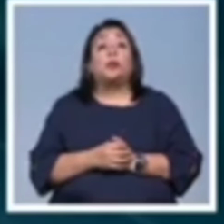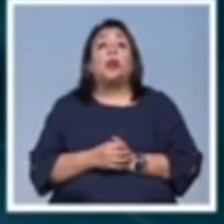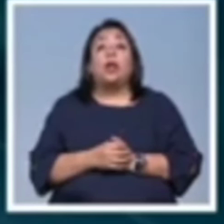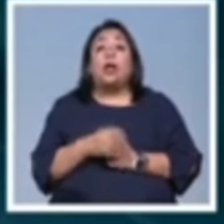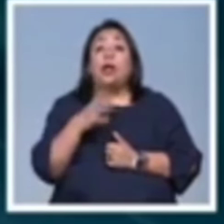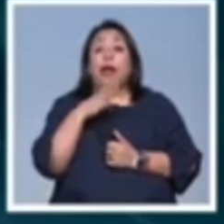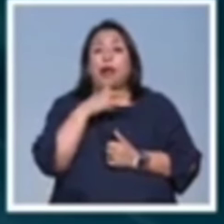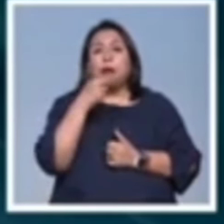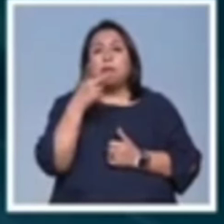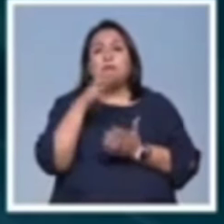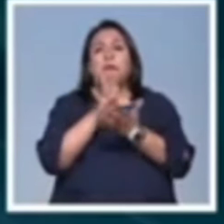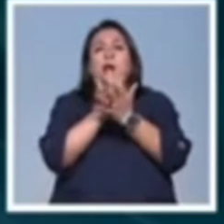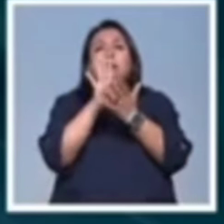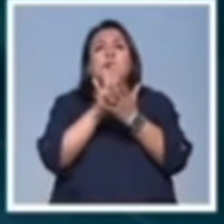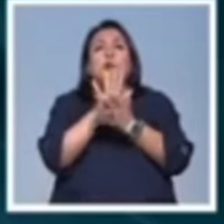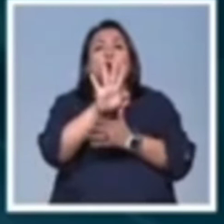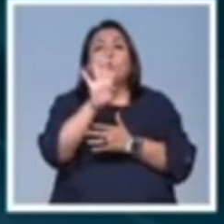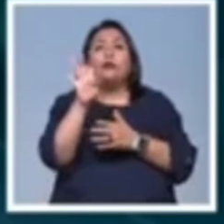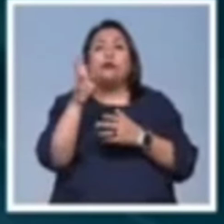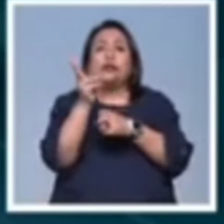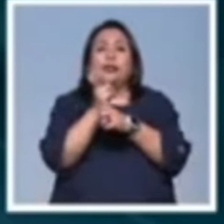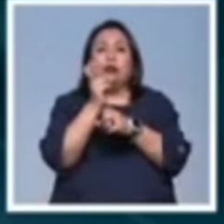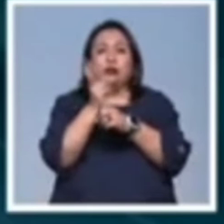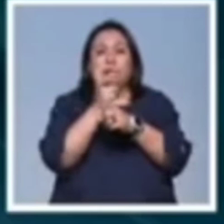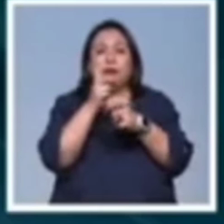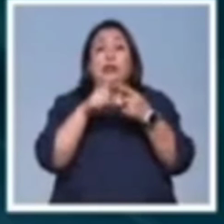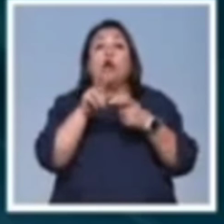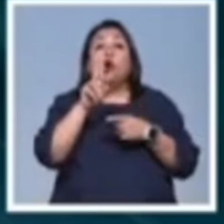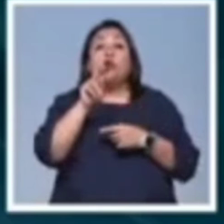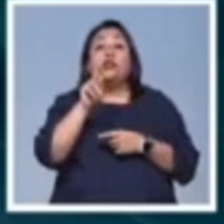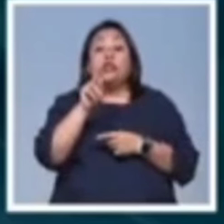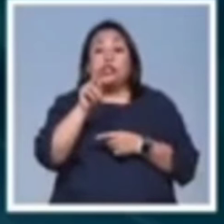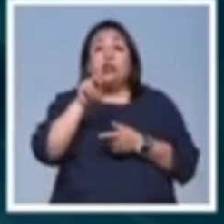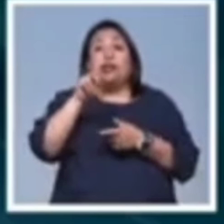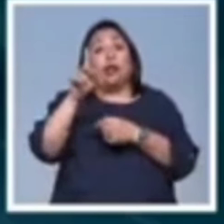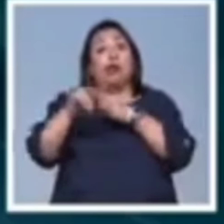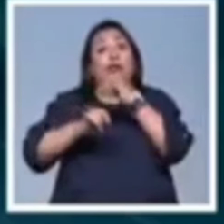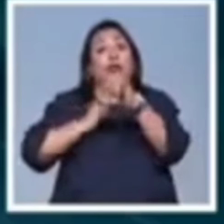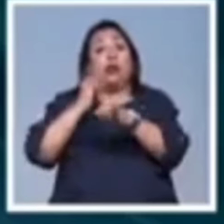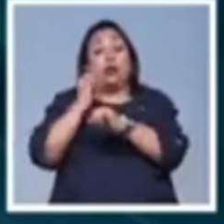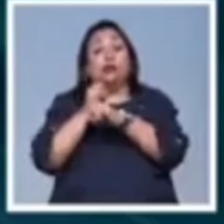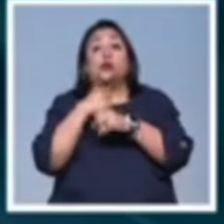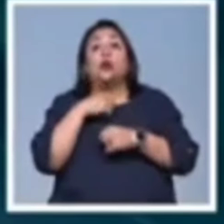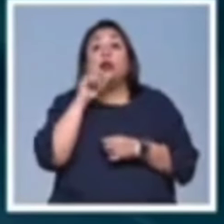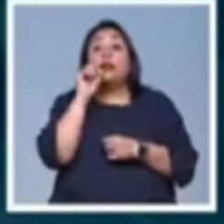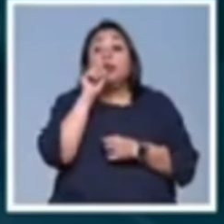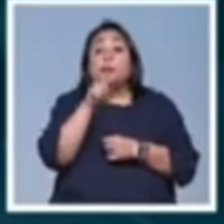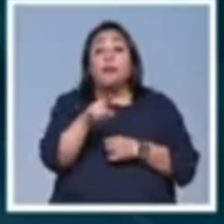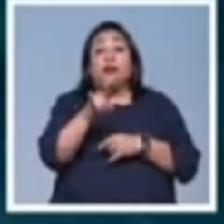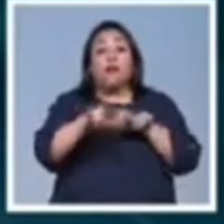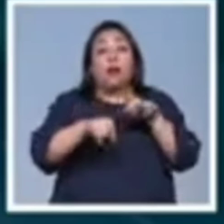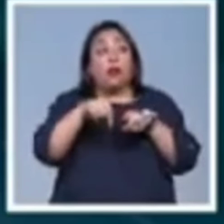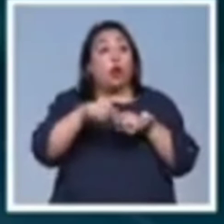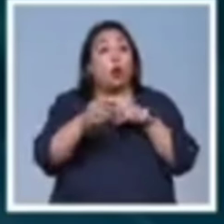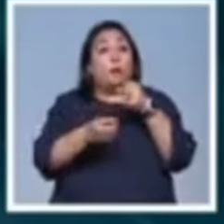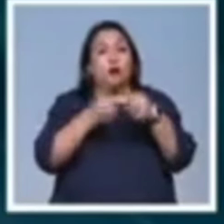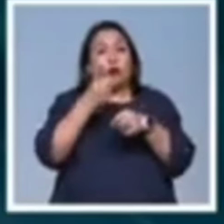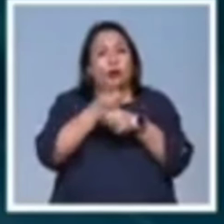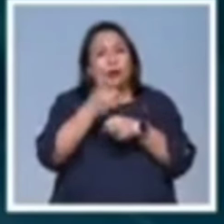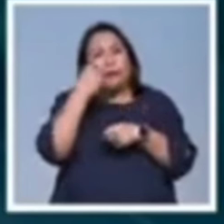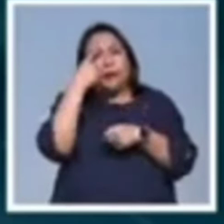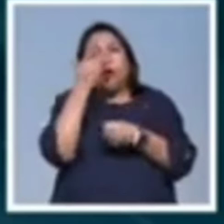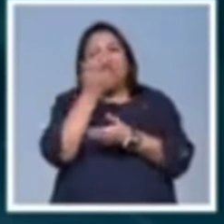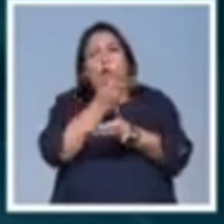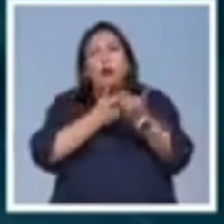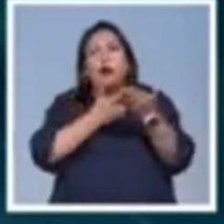Se contará con la presencia de 400 invitados, 80 de ellos internacionales, pero también la feria es una oportunidad para